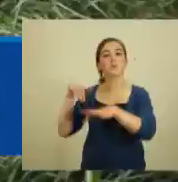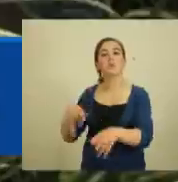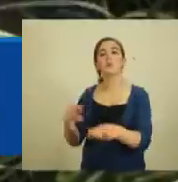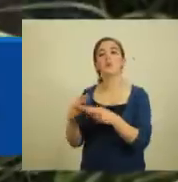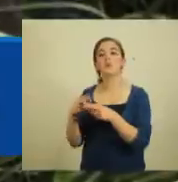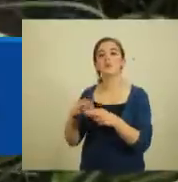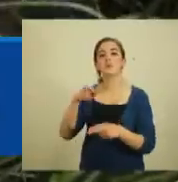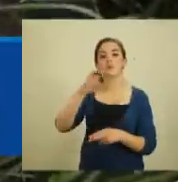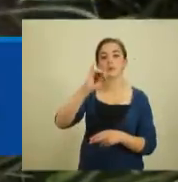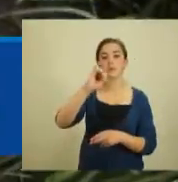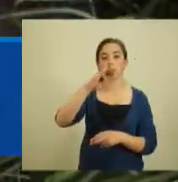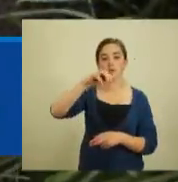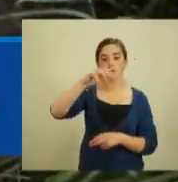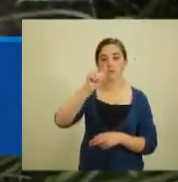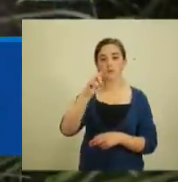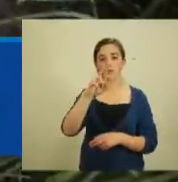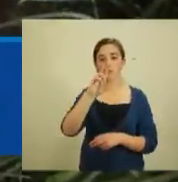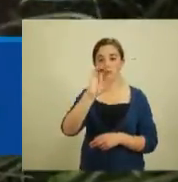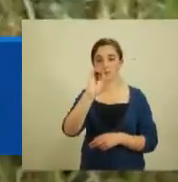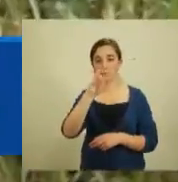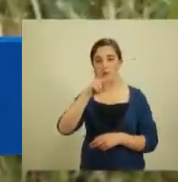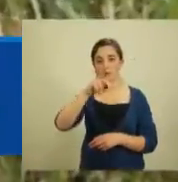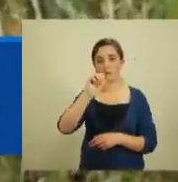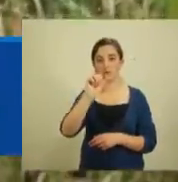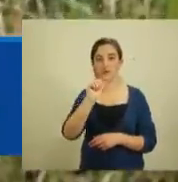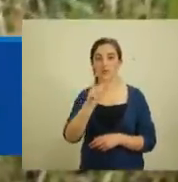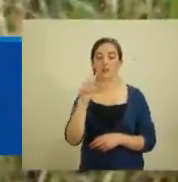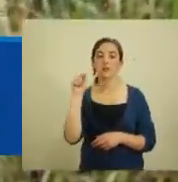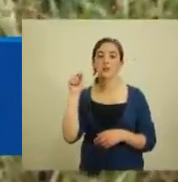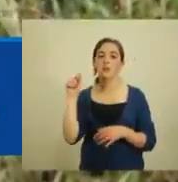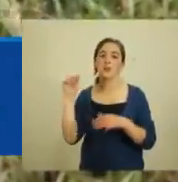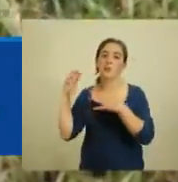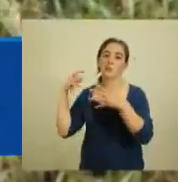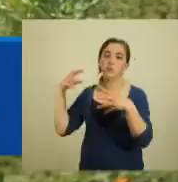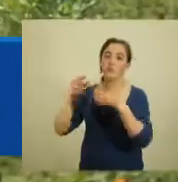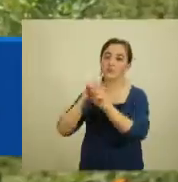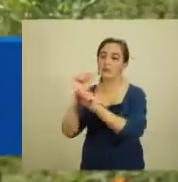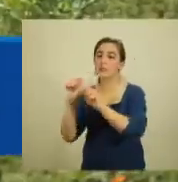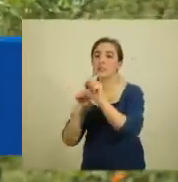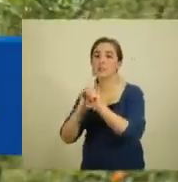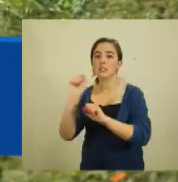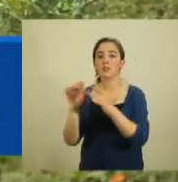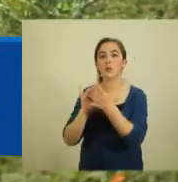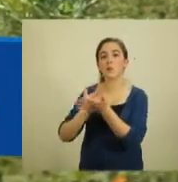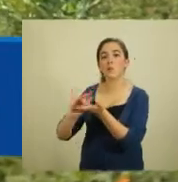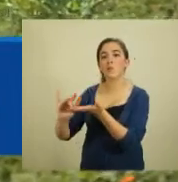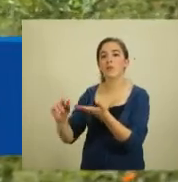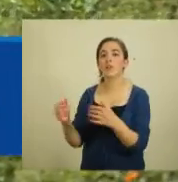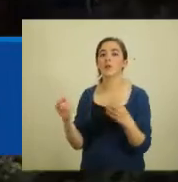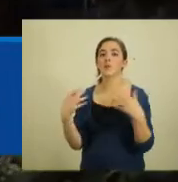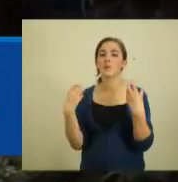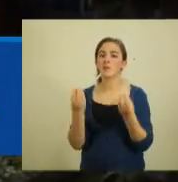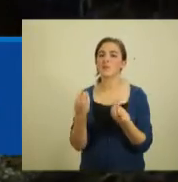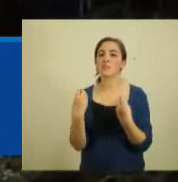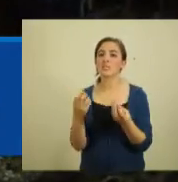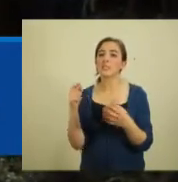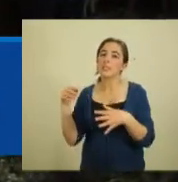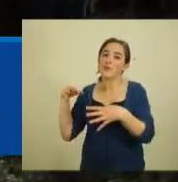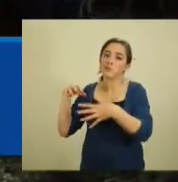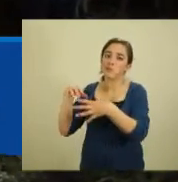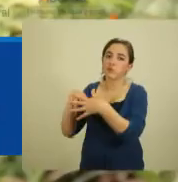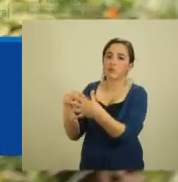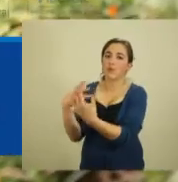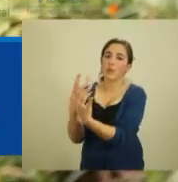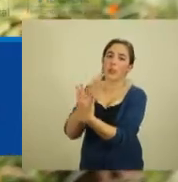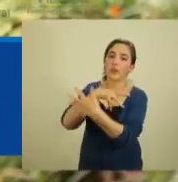una rigurosa limpieza de la parte alta de la Boca Toma Andes, con el fin de evitar obstrucciones y reemplazamiento en el cauce de este afluente de la quebrada